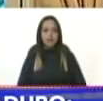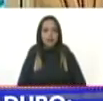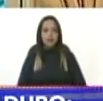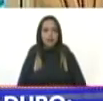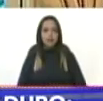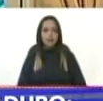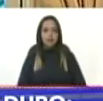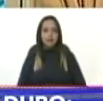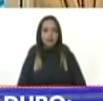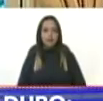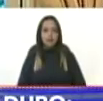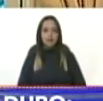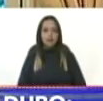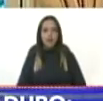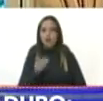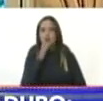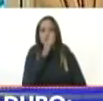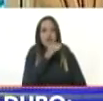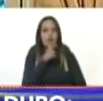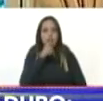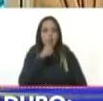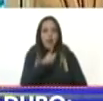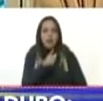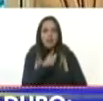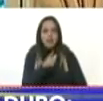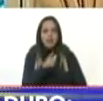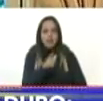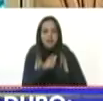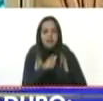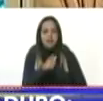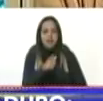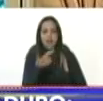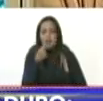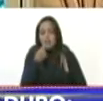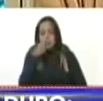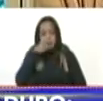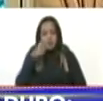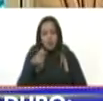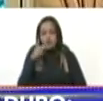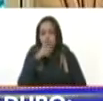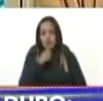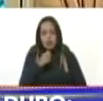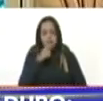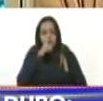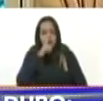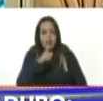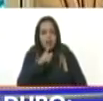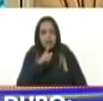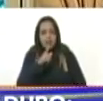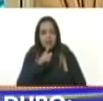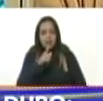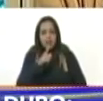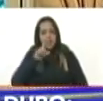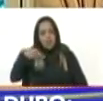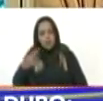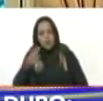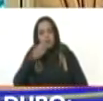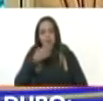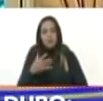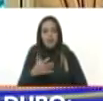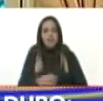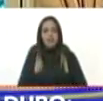Y no hay mal que por bien no venga, dice la gente del pueblo, no hay mal que por bien no venga. Y